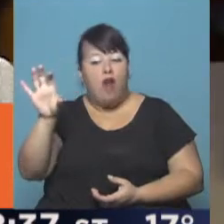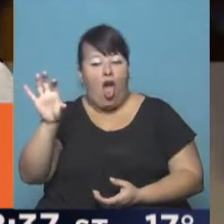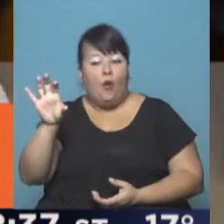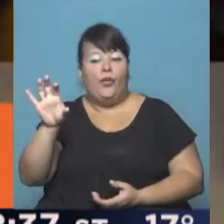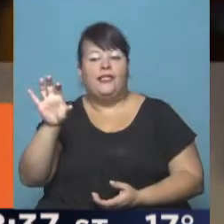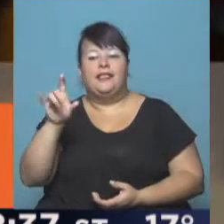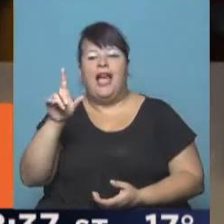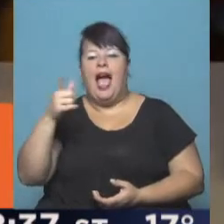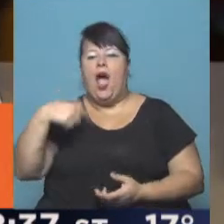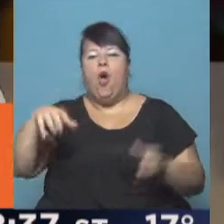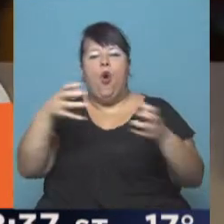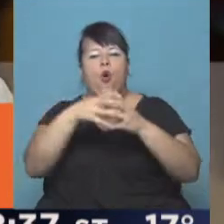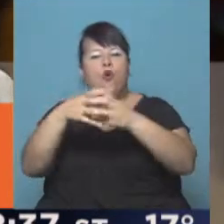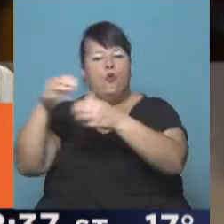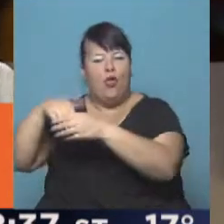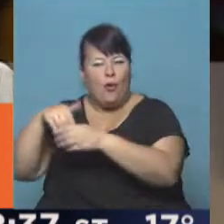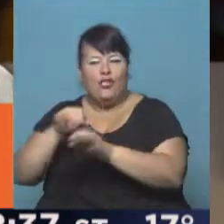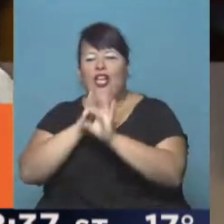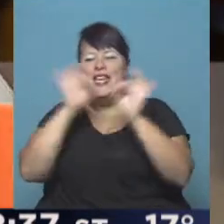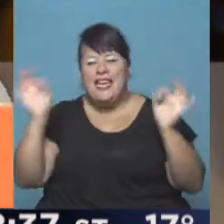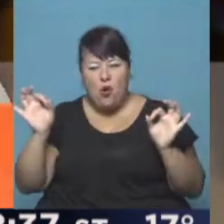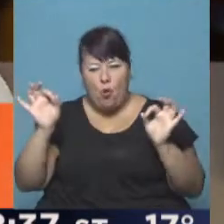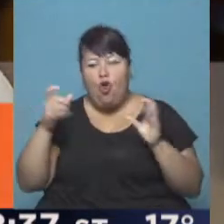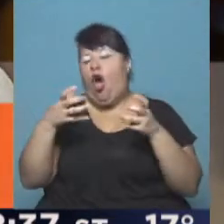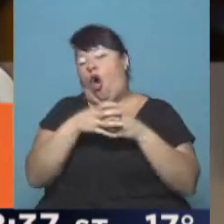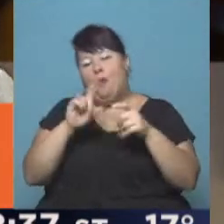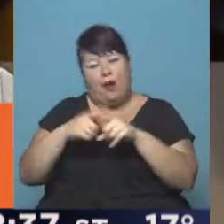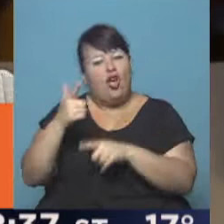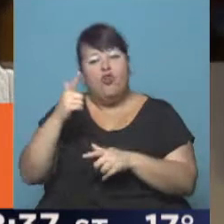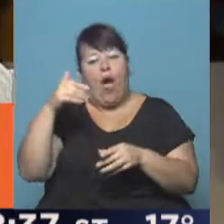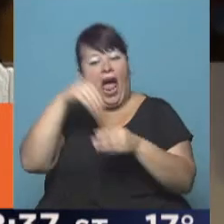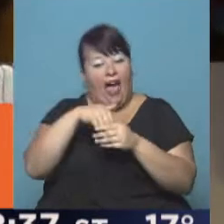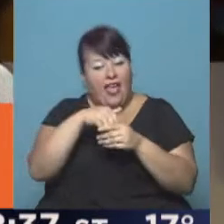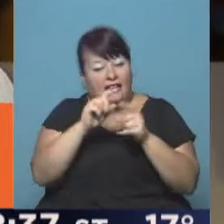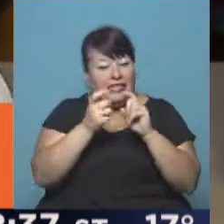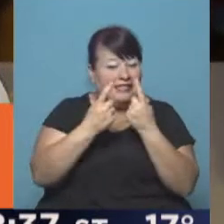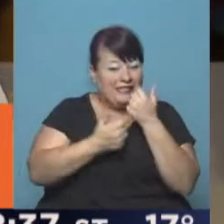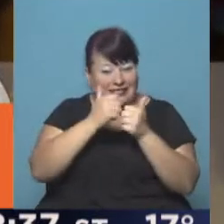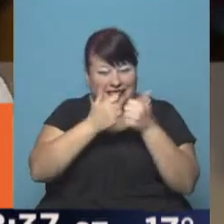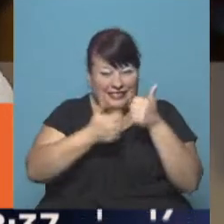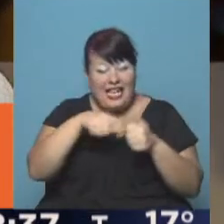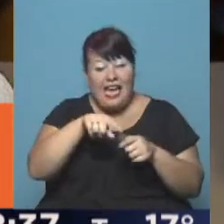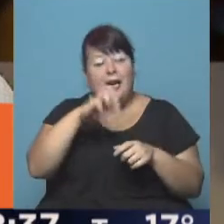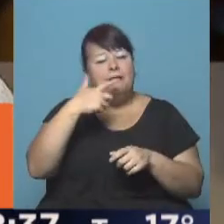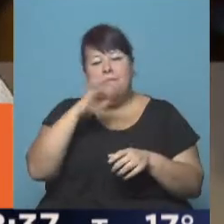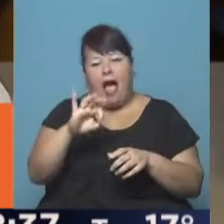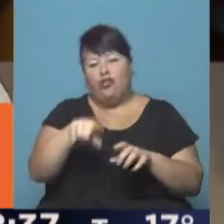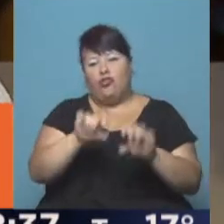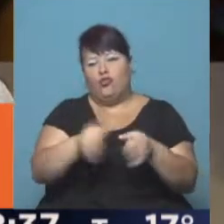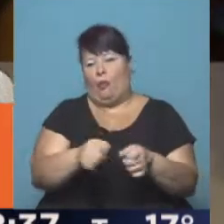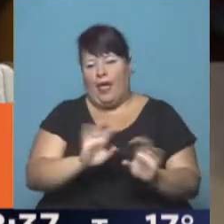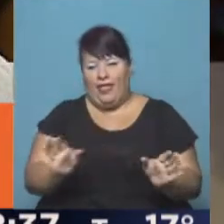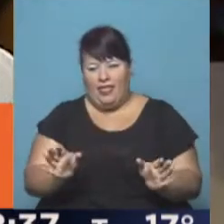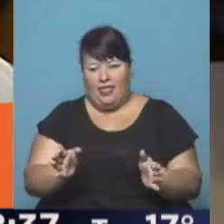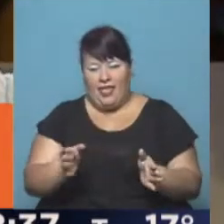ninguno de los frentes electorales o partidos políticos tenga interna que esa elección paso quede sin efecto